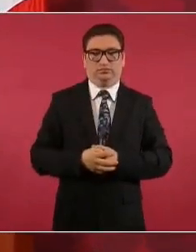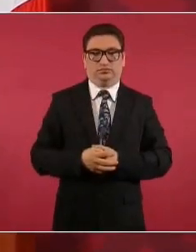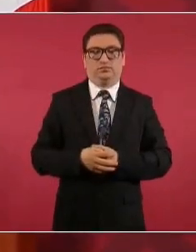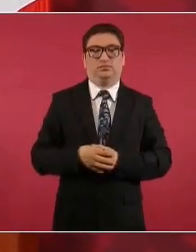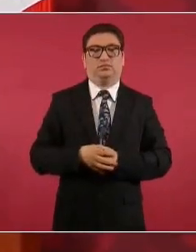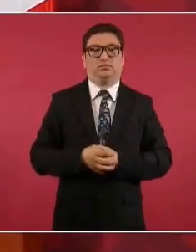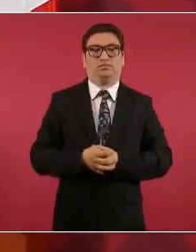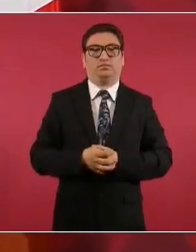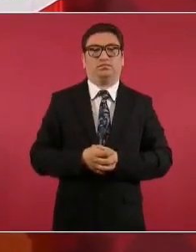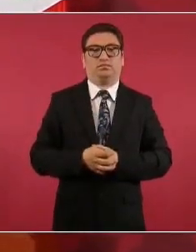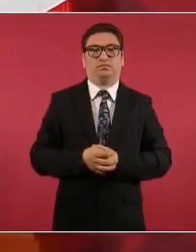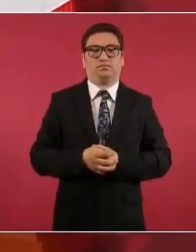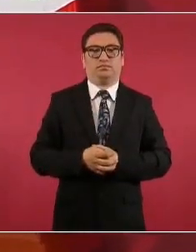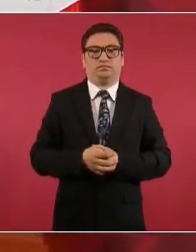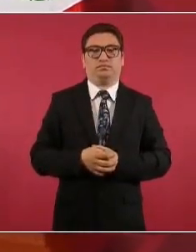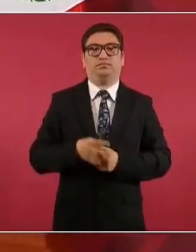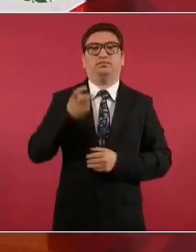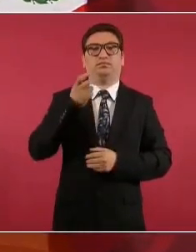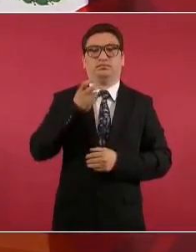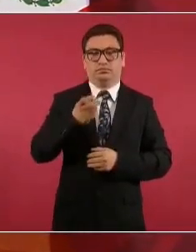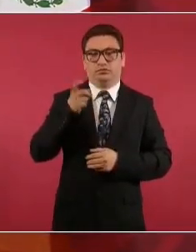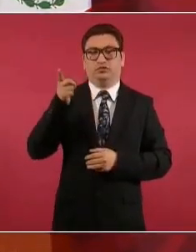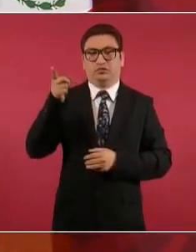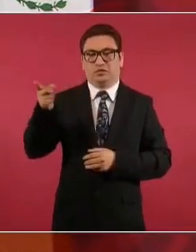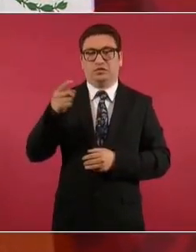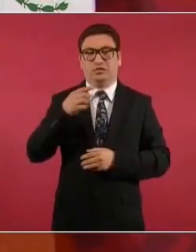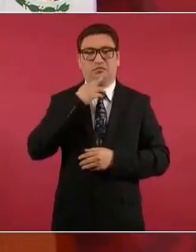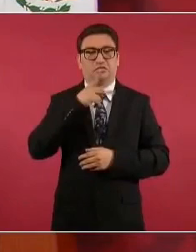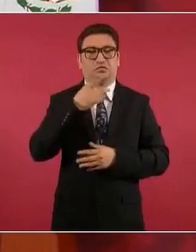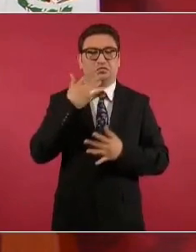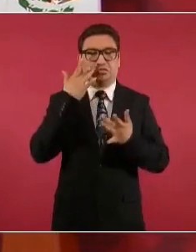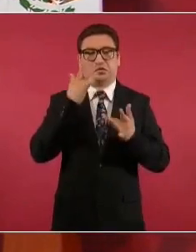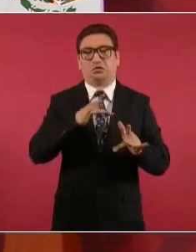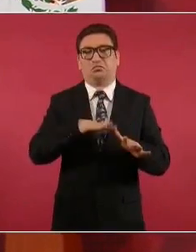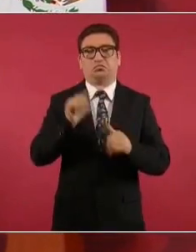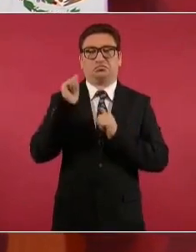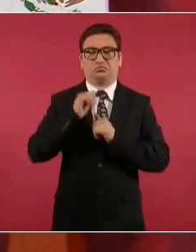Por eso planteó lo de su renuncia.